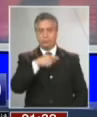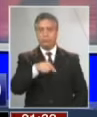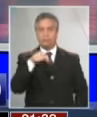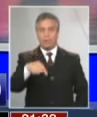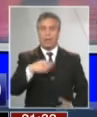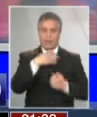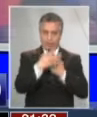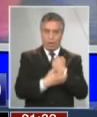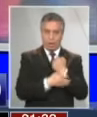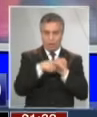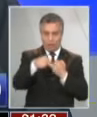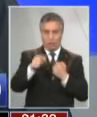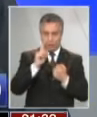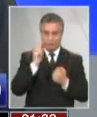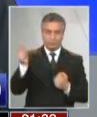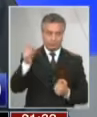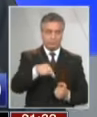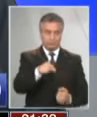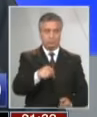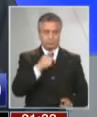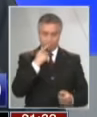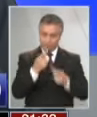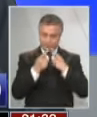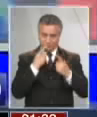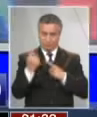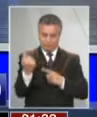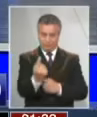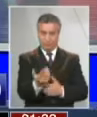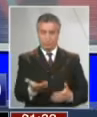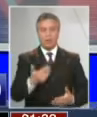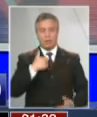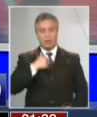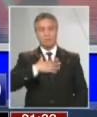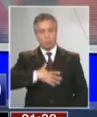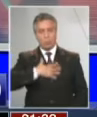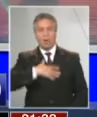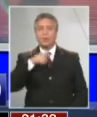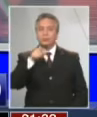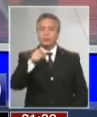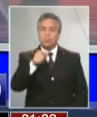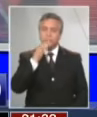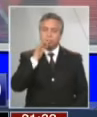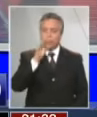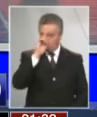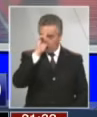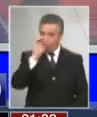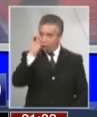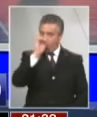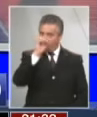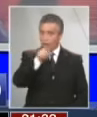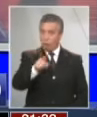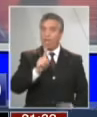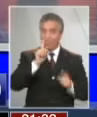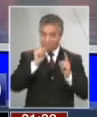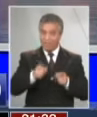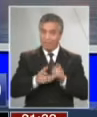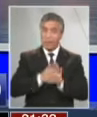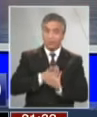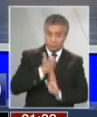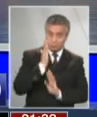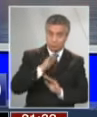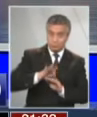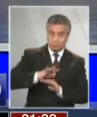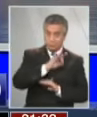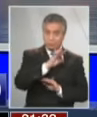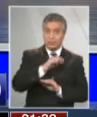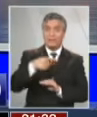Coquimbo, Daniel Núñez. Gracias por estar con nosotros. Gracias a usted. Me gustaría escuchar en términos generales, primero su opinión, ¿debió haber realizado este viaje el